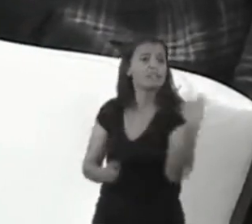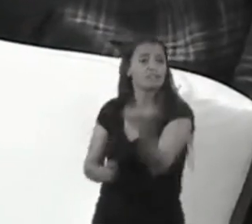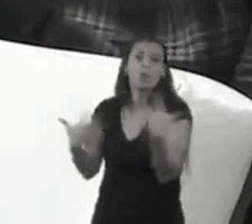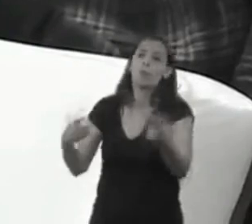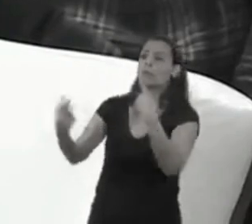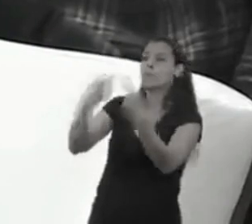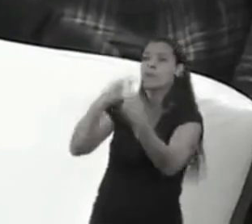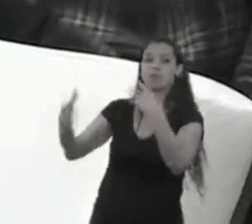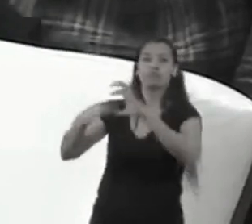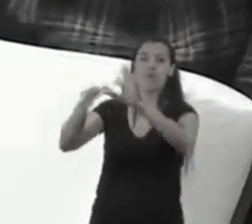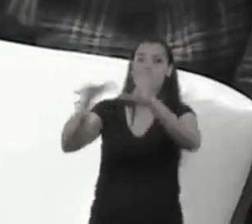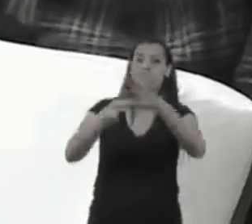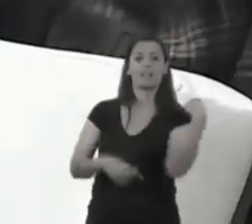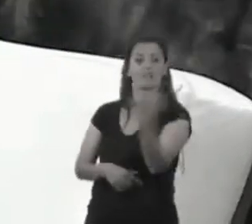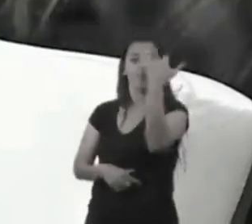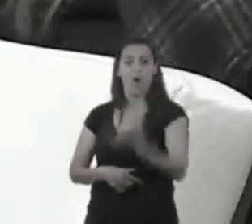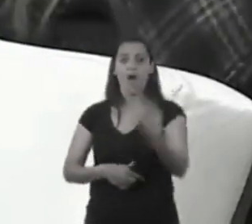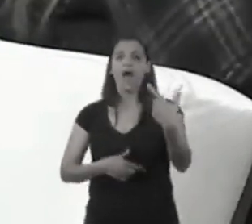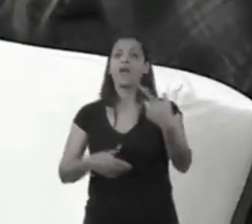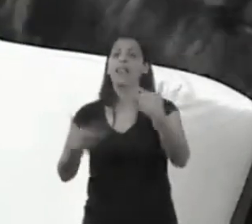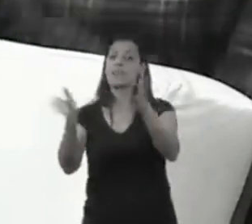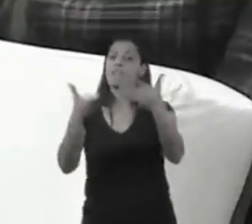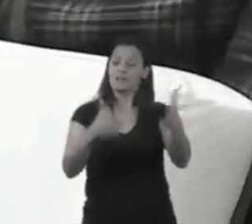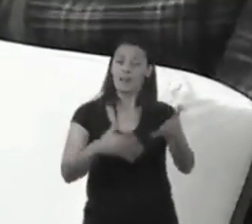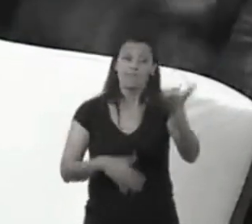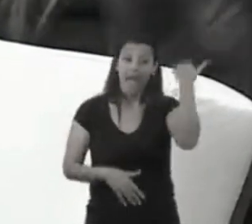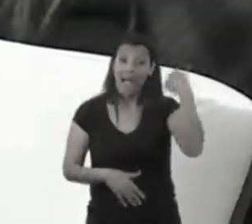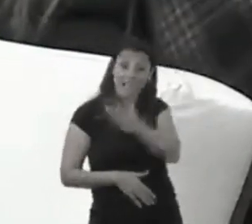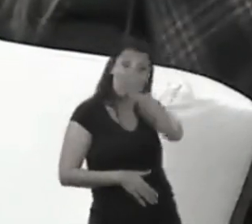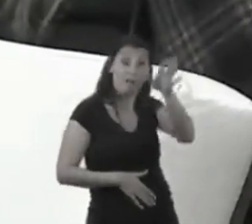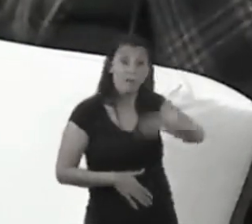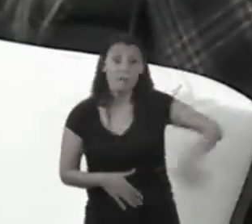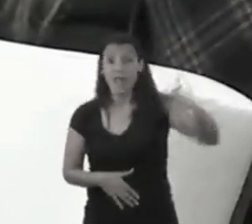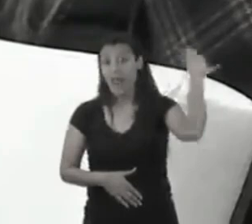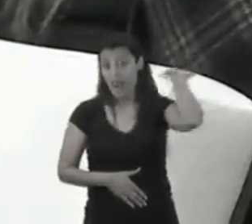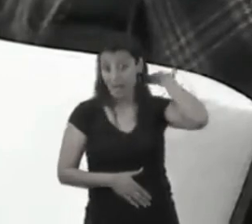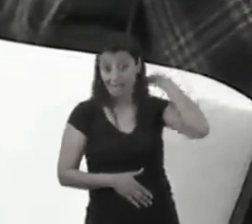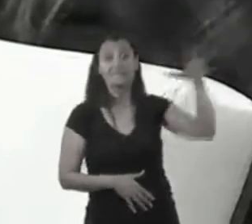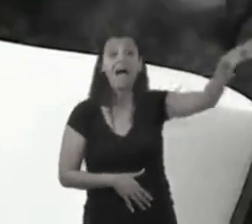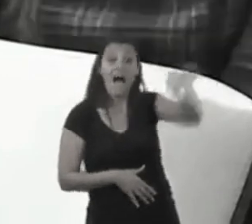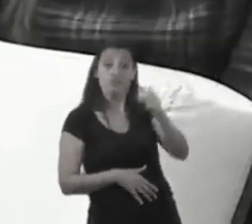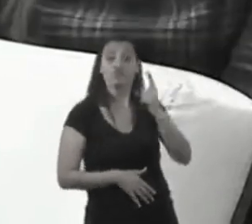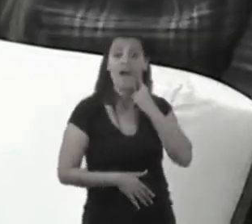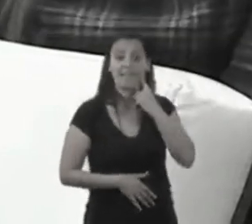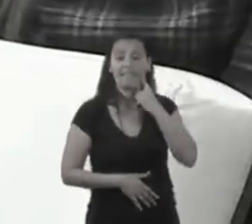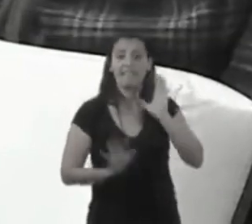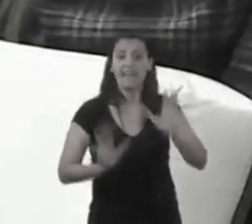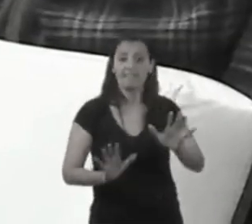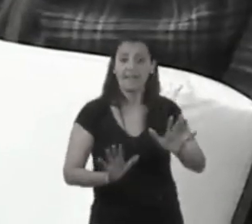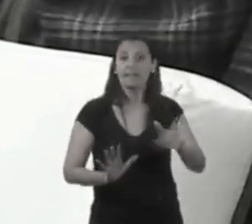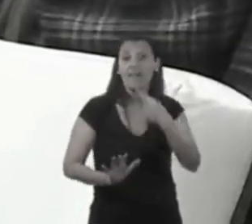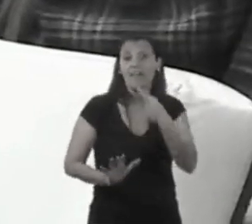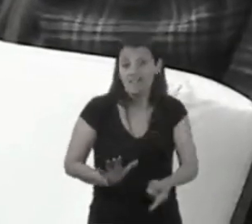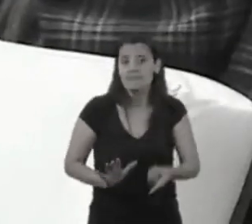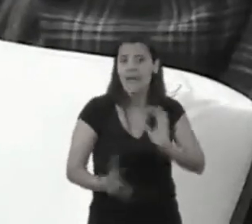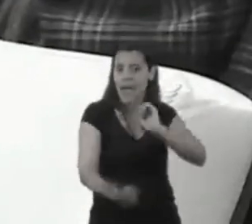libertad de prensa Ayer fui a a la matanza a buscar al intendente procesado por abusar supuestamente